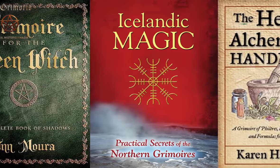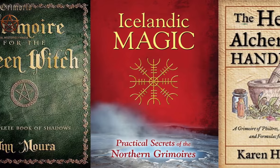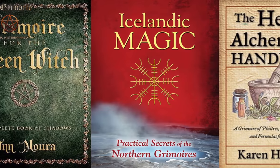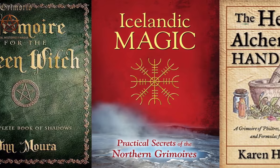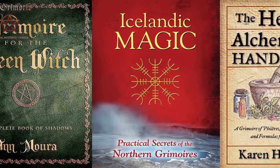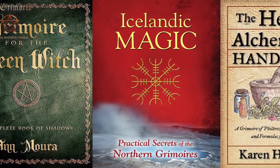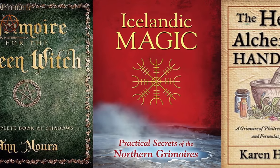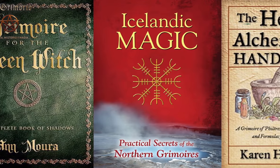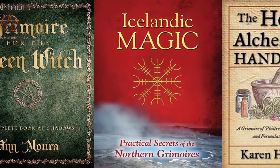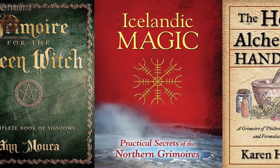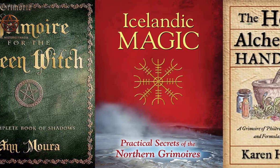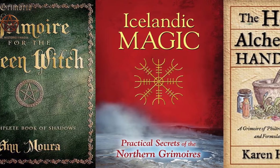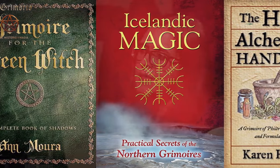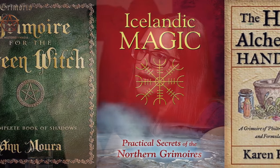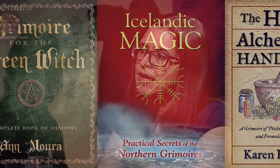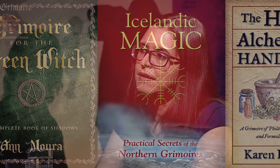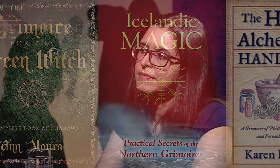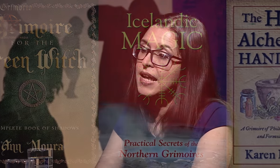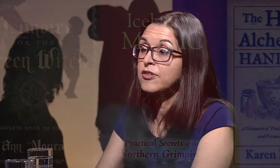conciencia, como